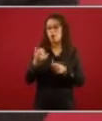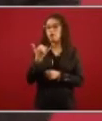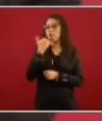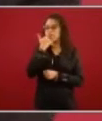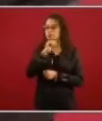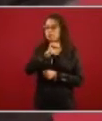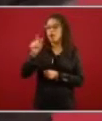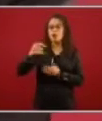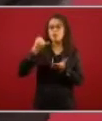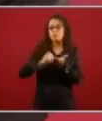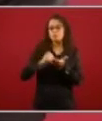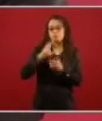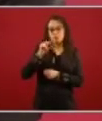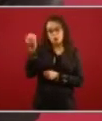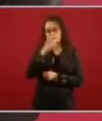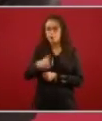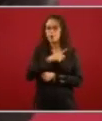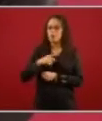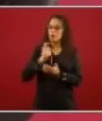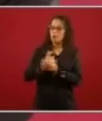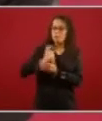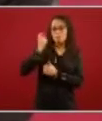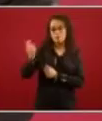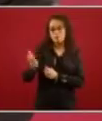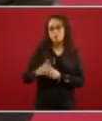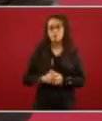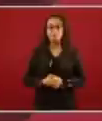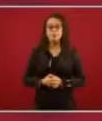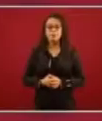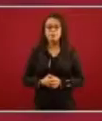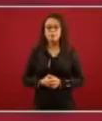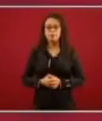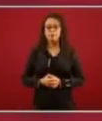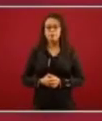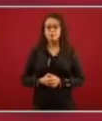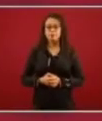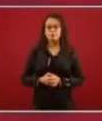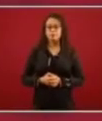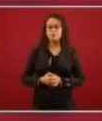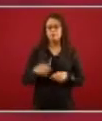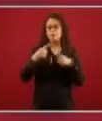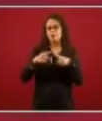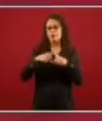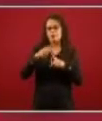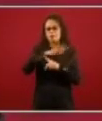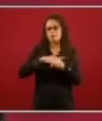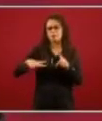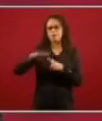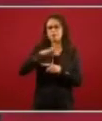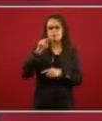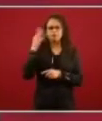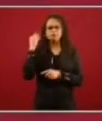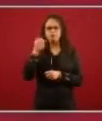el que los medios, no todos desde luego, ya no tienen